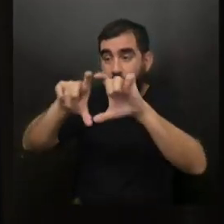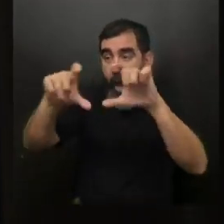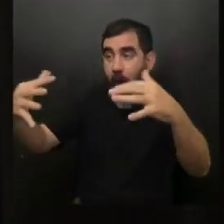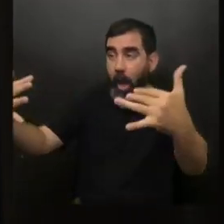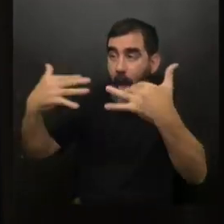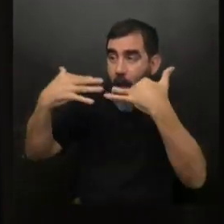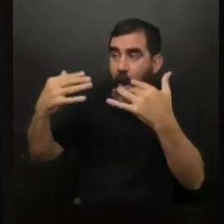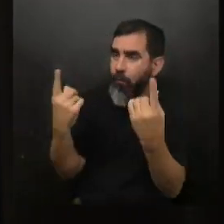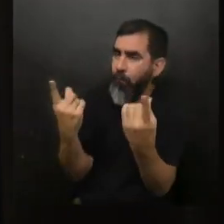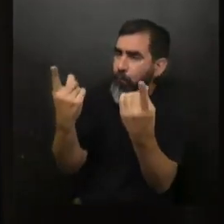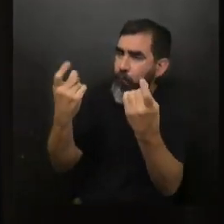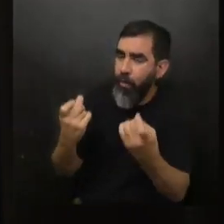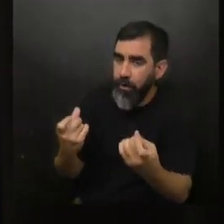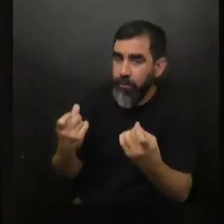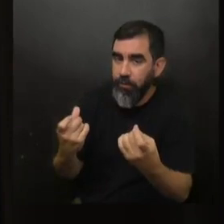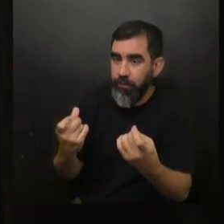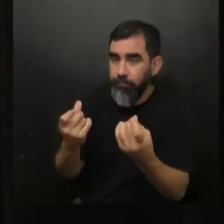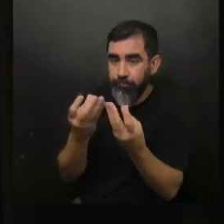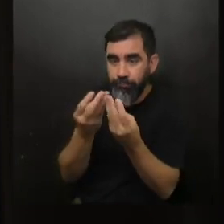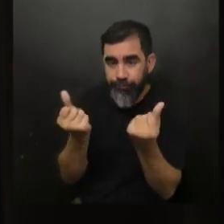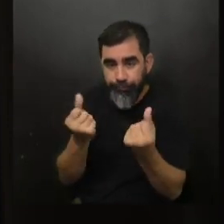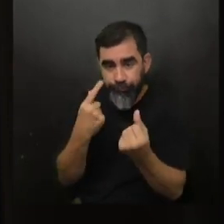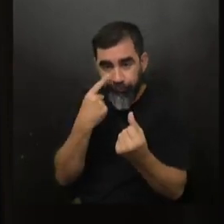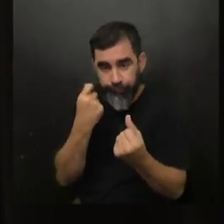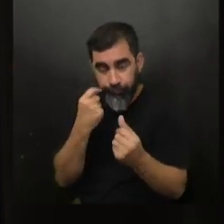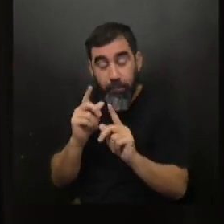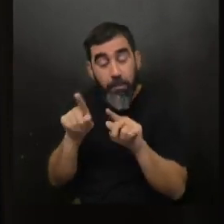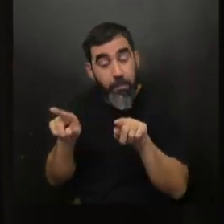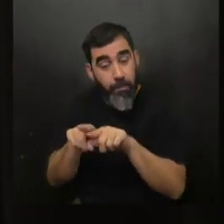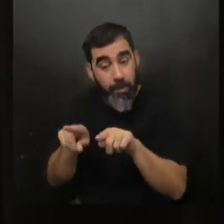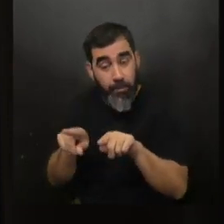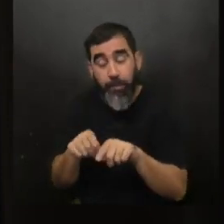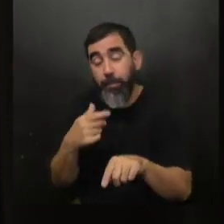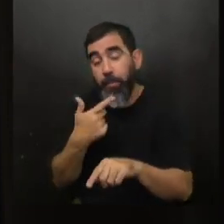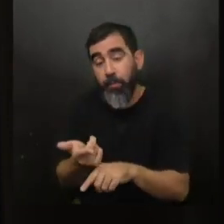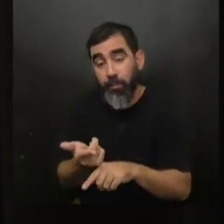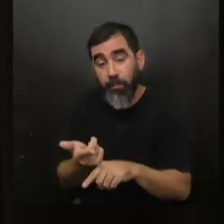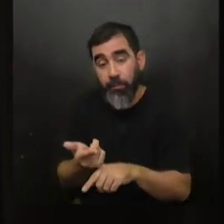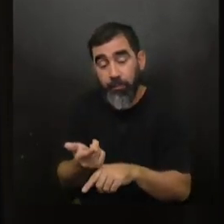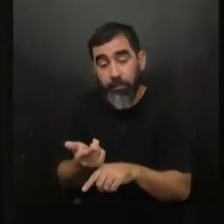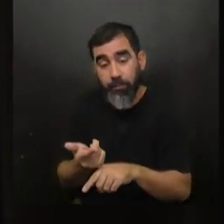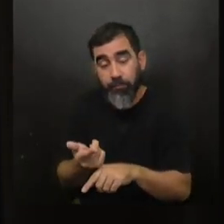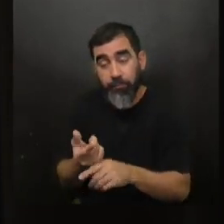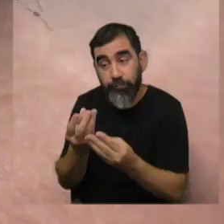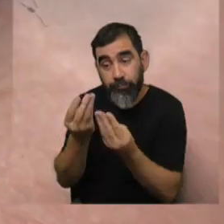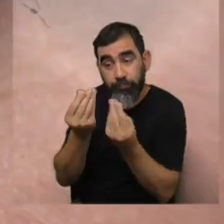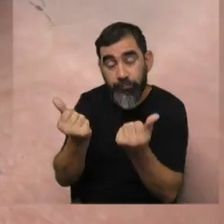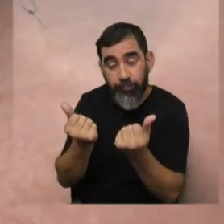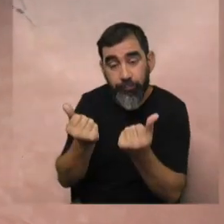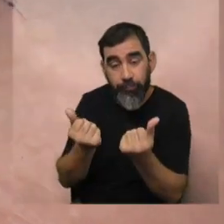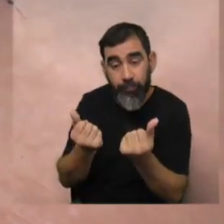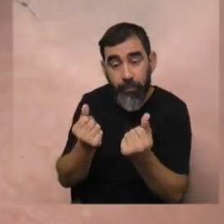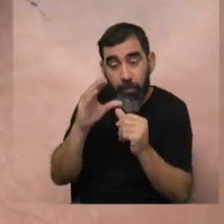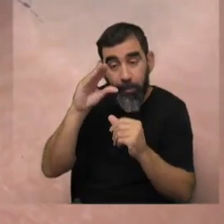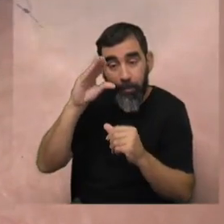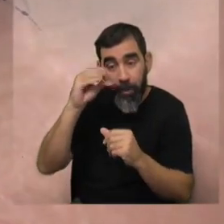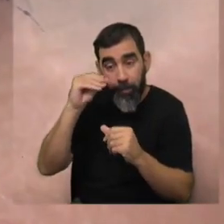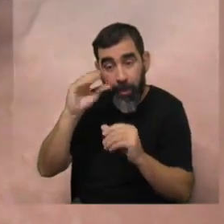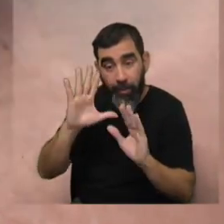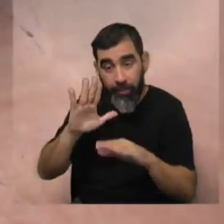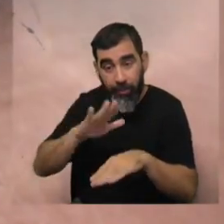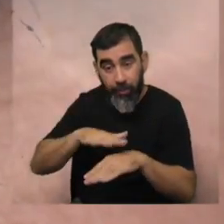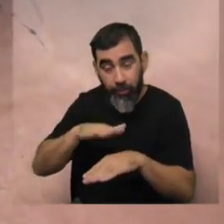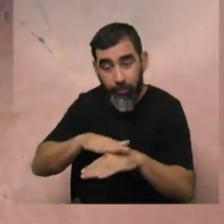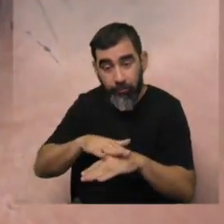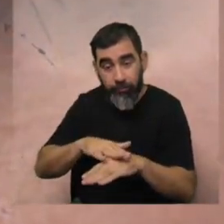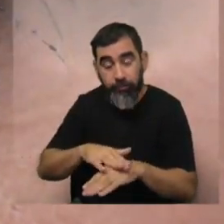prendido muy fuerte, voy a evaporar más. Lo mismo que el tema de la evaporación entre los parpadeos. Entonces, acá